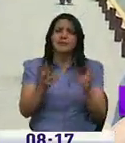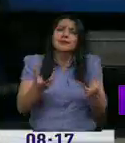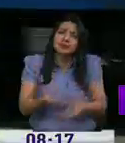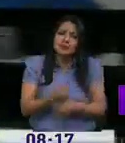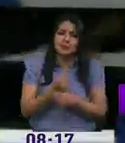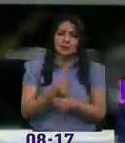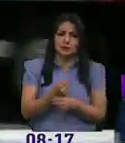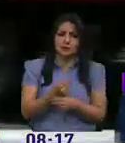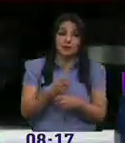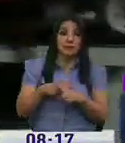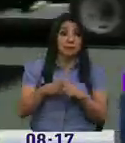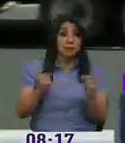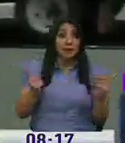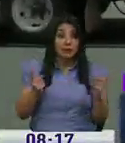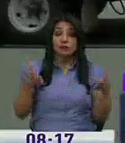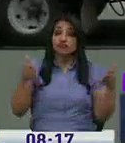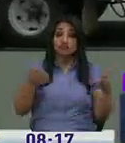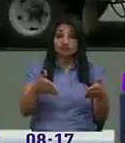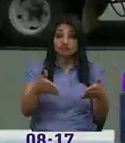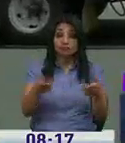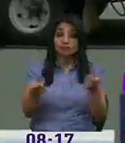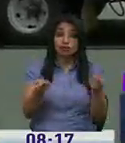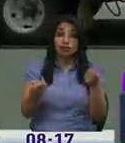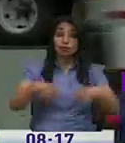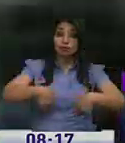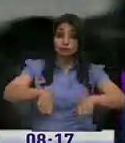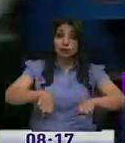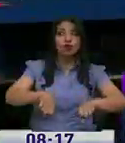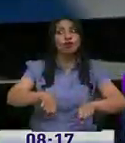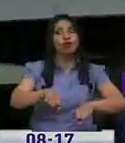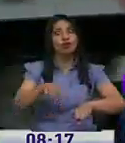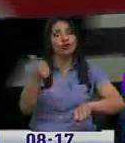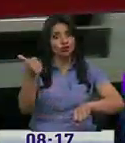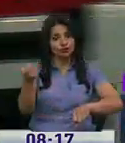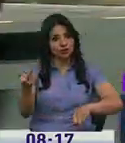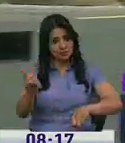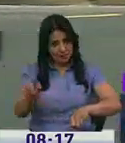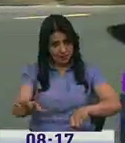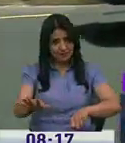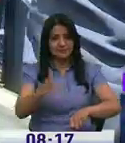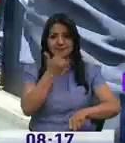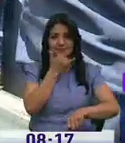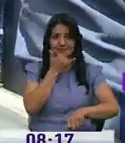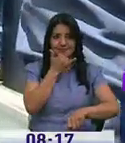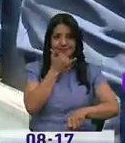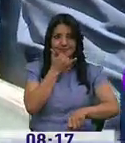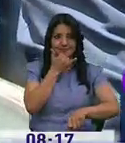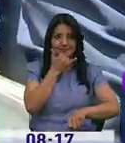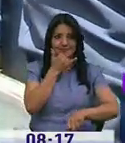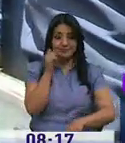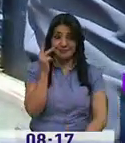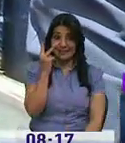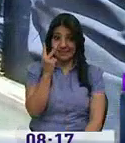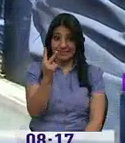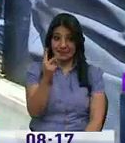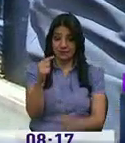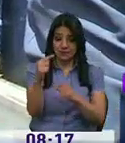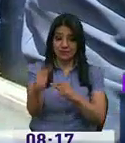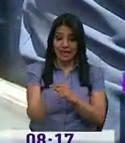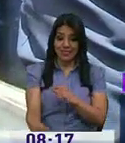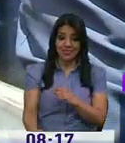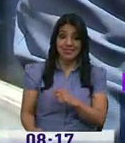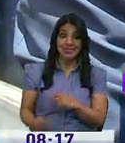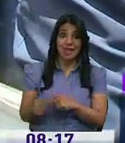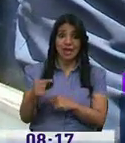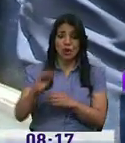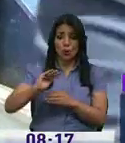seguridad. Pero no por estar focalizados en el control de motorizados se dejó pasar a otros infractores. Hemos detectado un vehículo